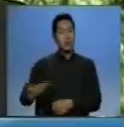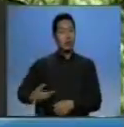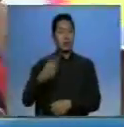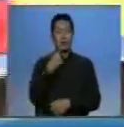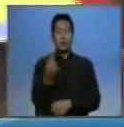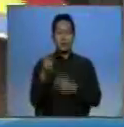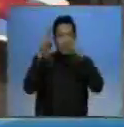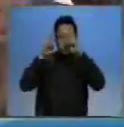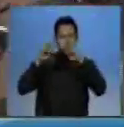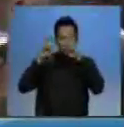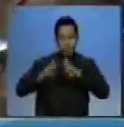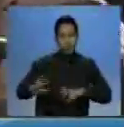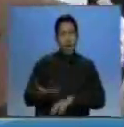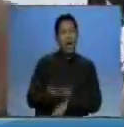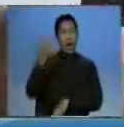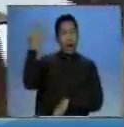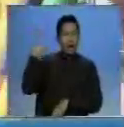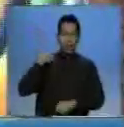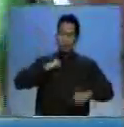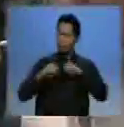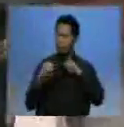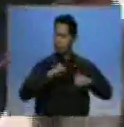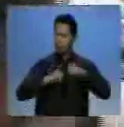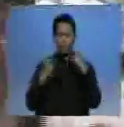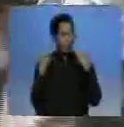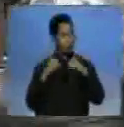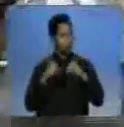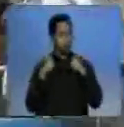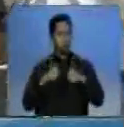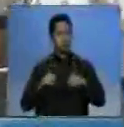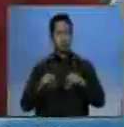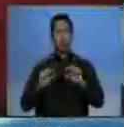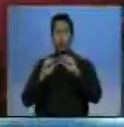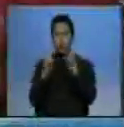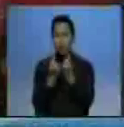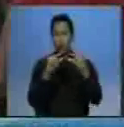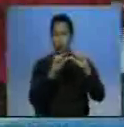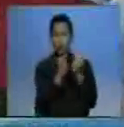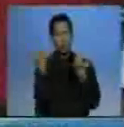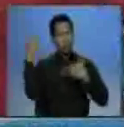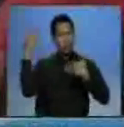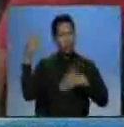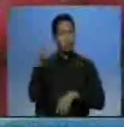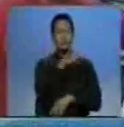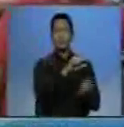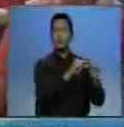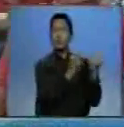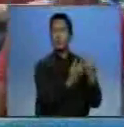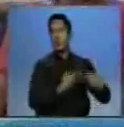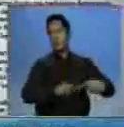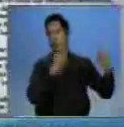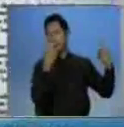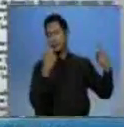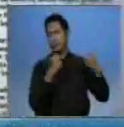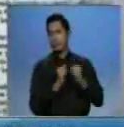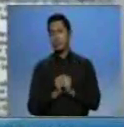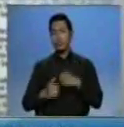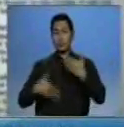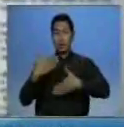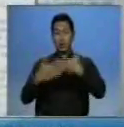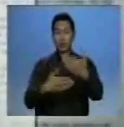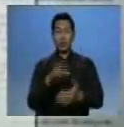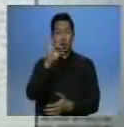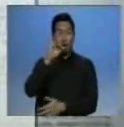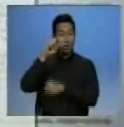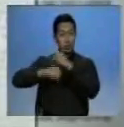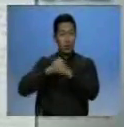análisis sobre el trasfondo de los esfuerzos unificados de los grupos políticos y de poder opositores en los últimos días. Después de más de